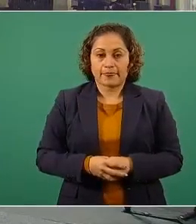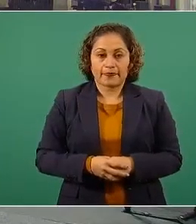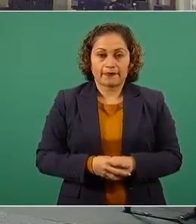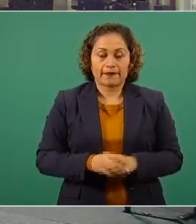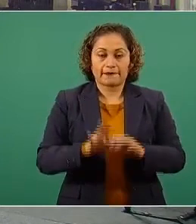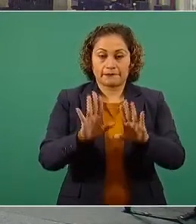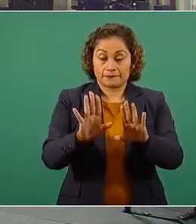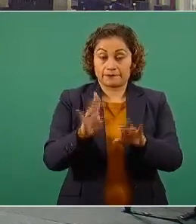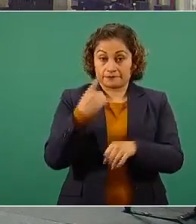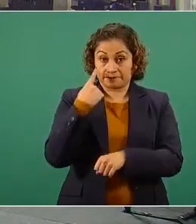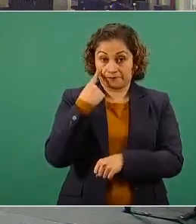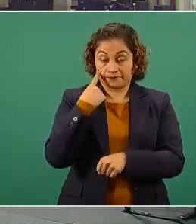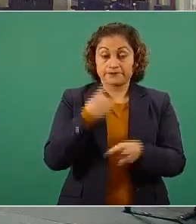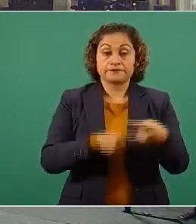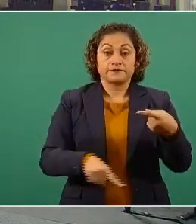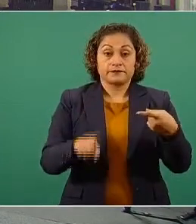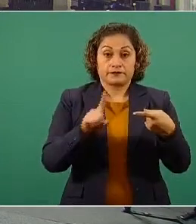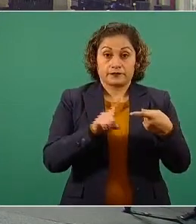Primero,